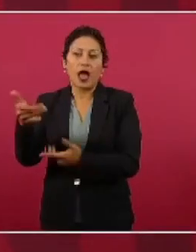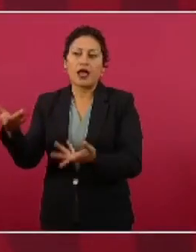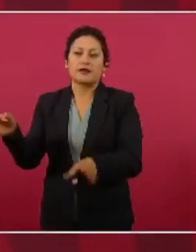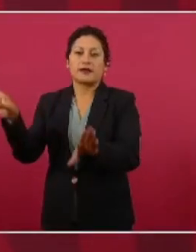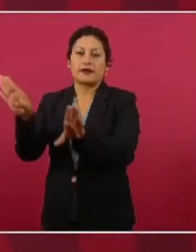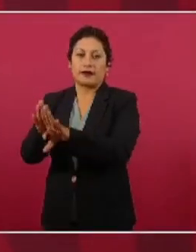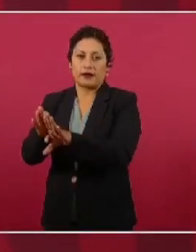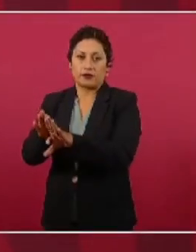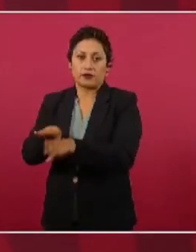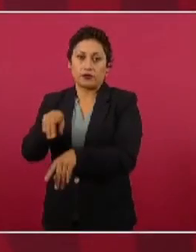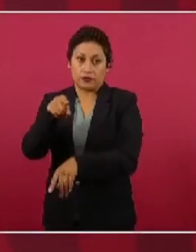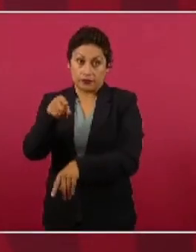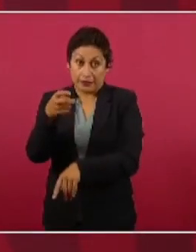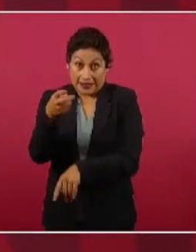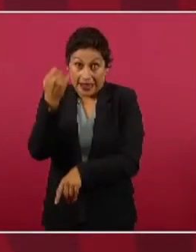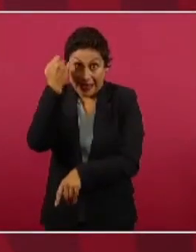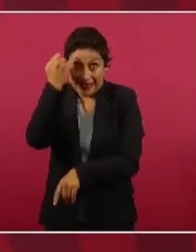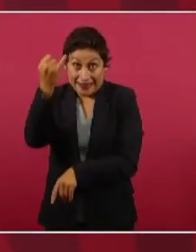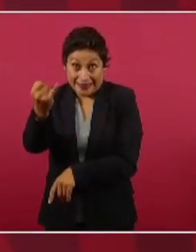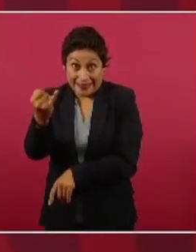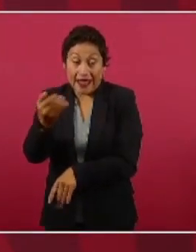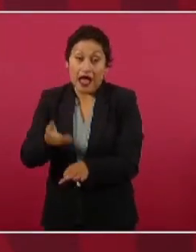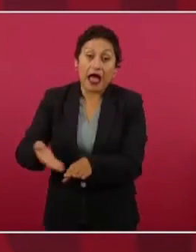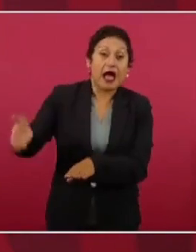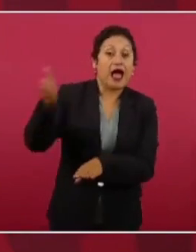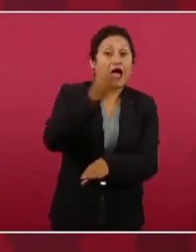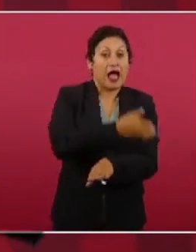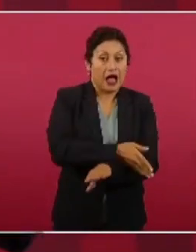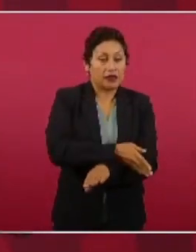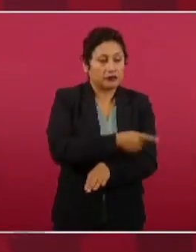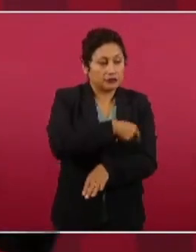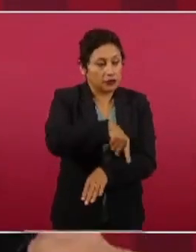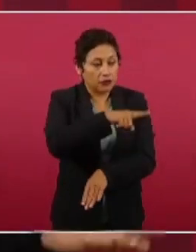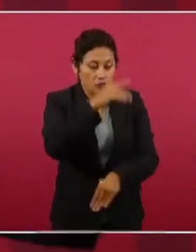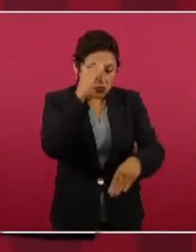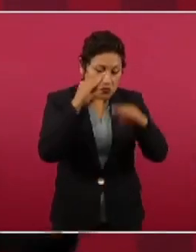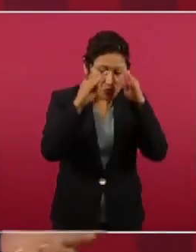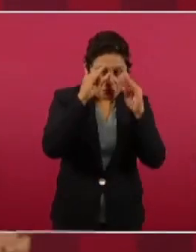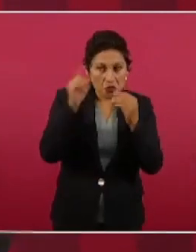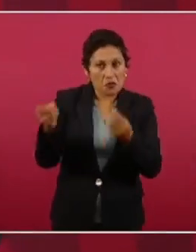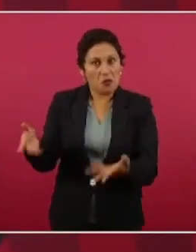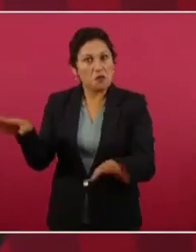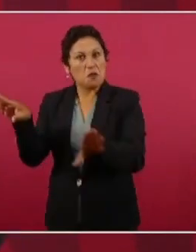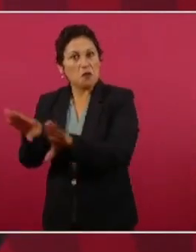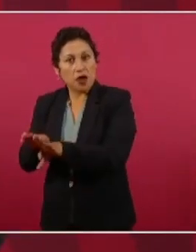Porque esto no lo sabe o no quiere